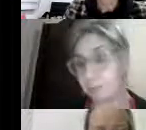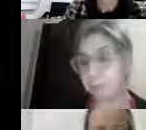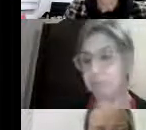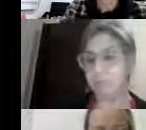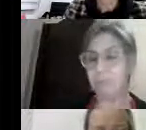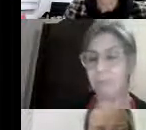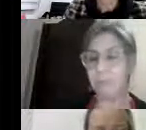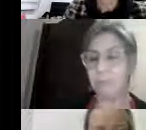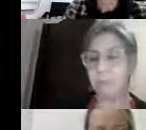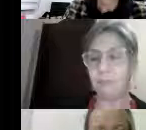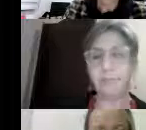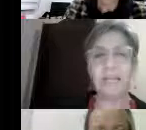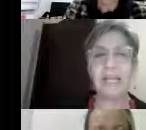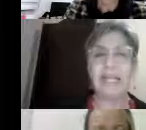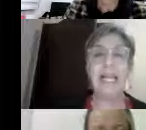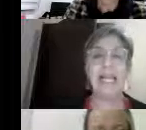toman.